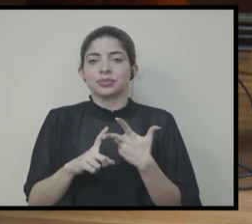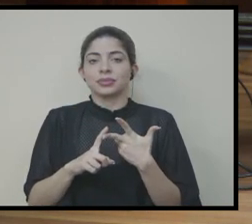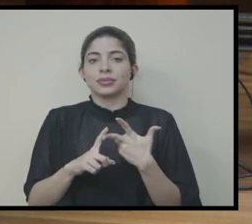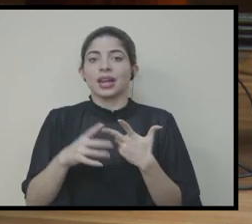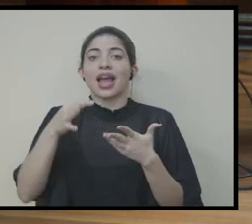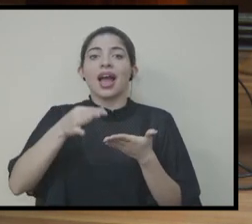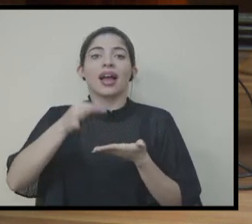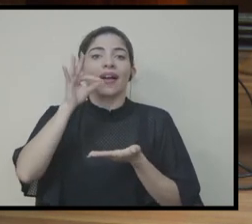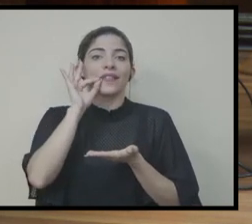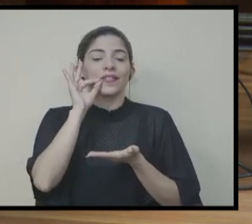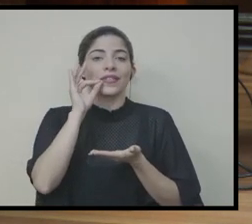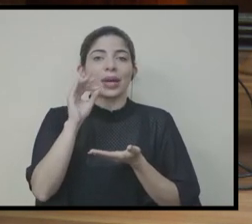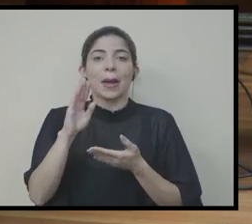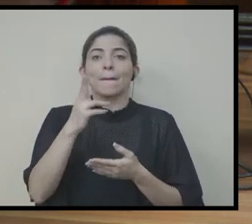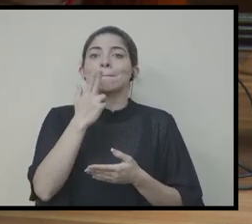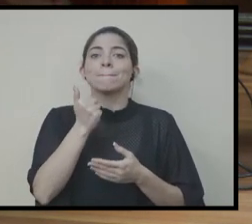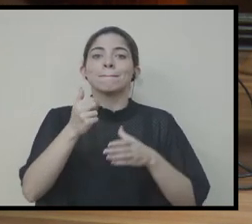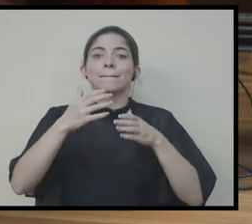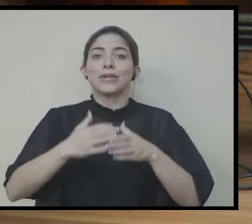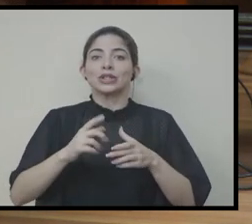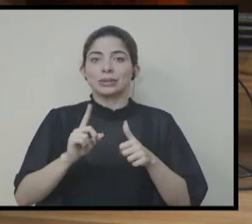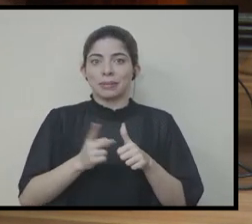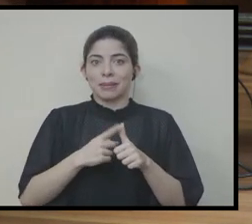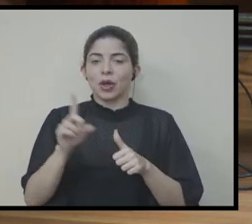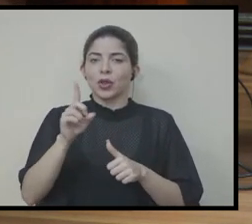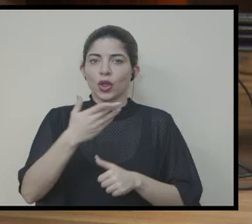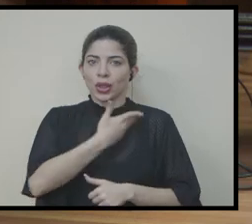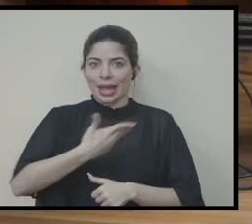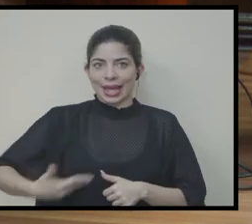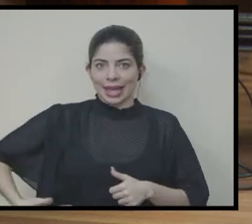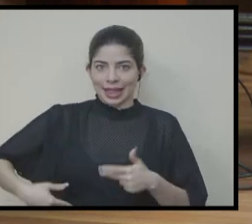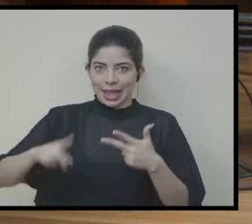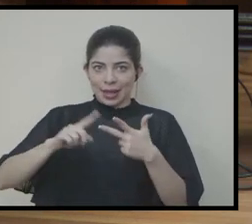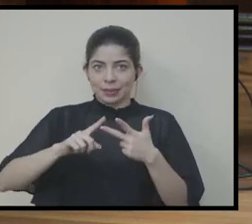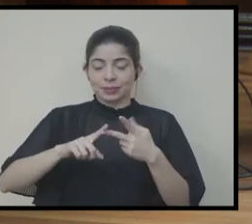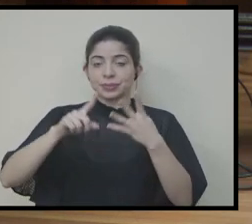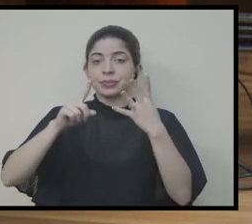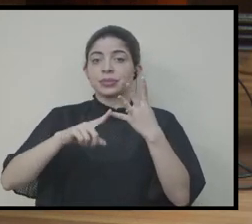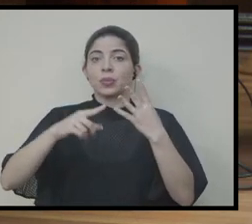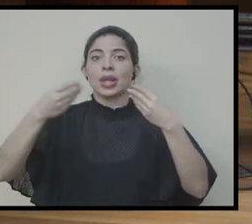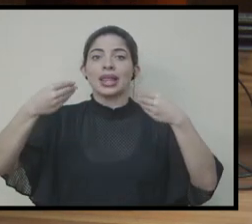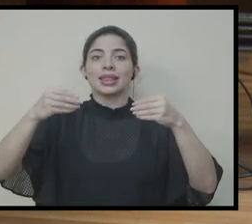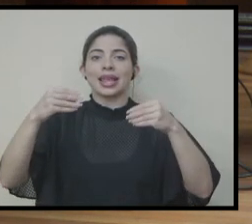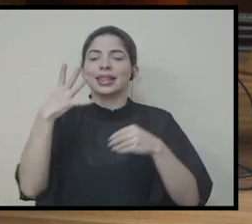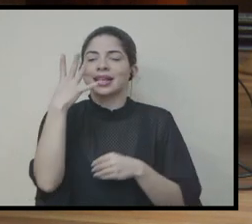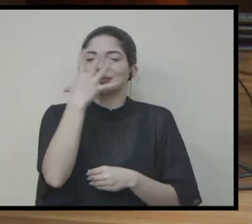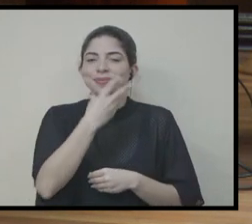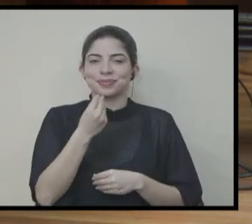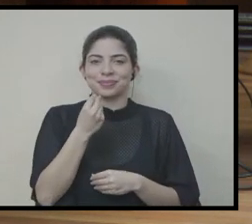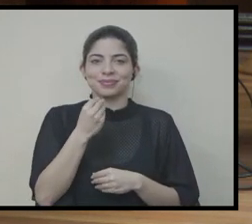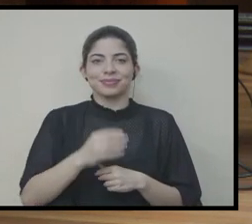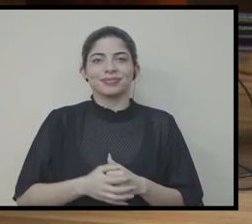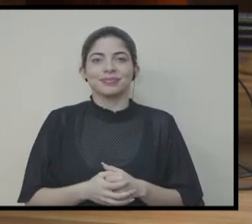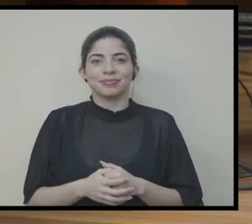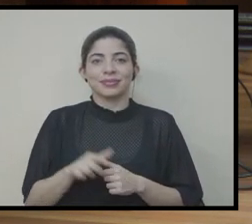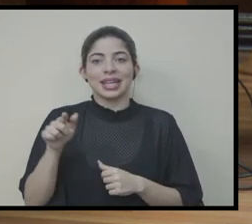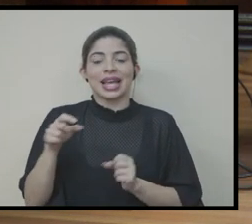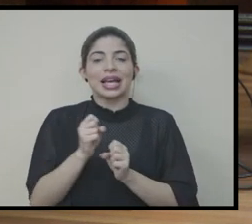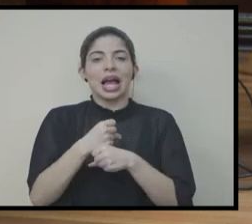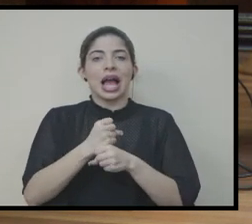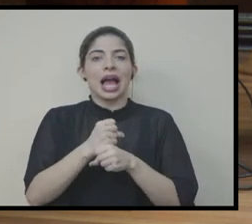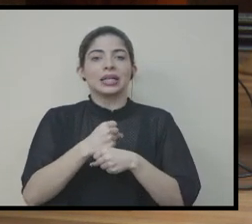el café El Postre Primero en Heredia, y una tienda lindísima que ellos